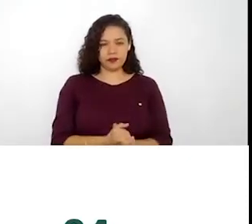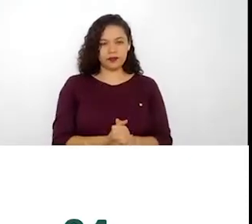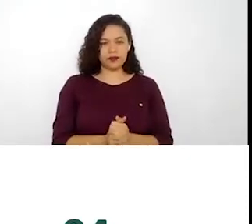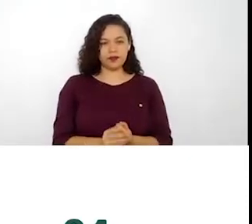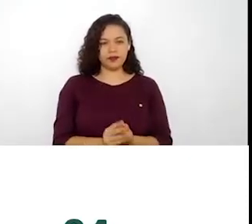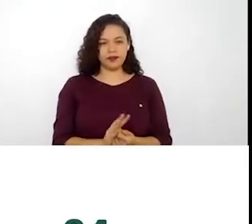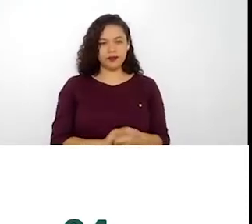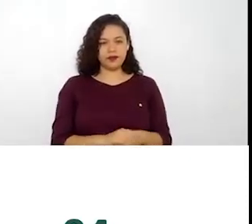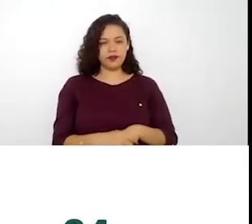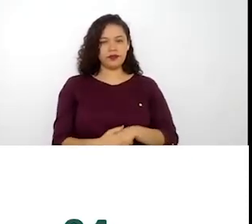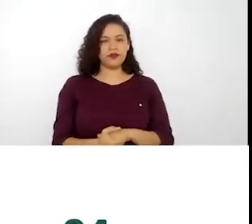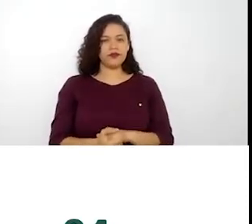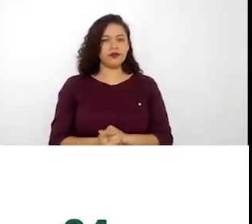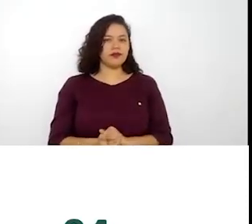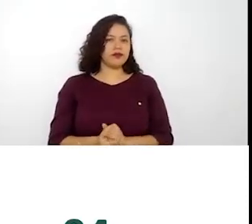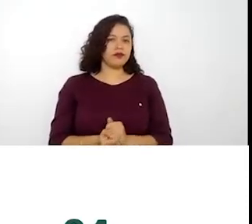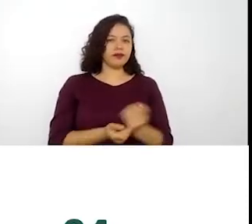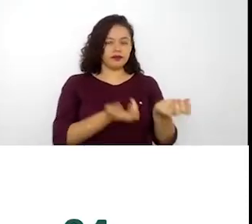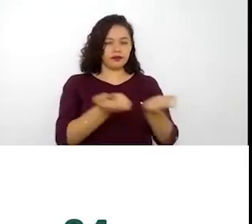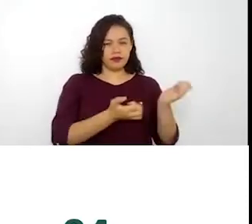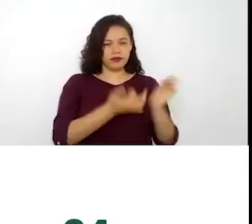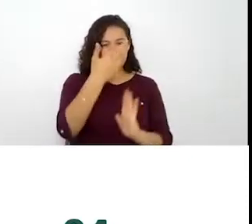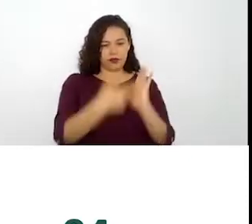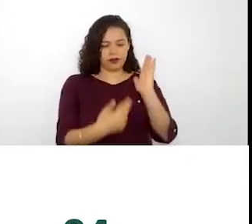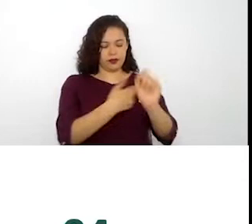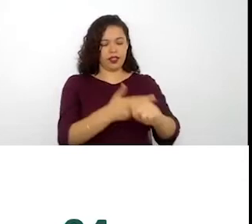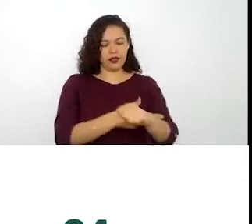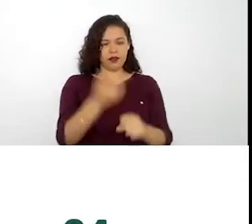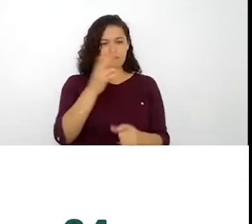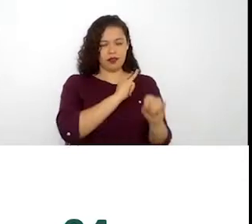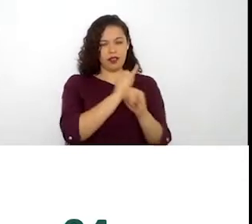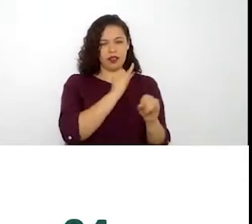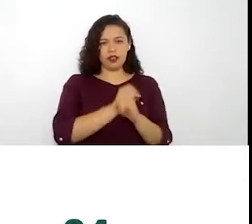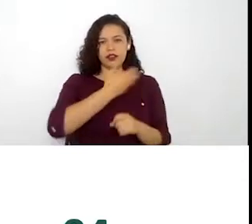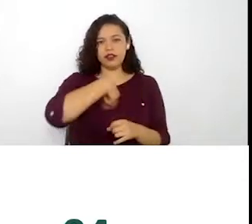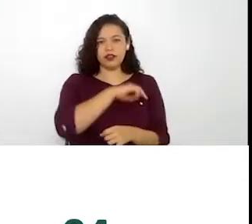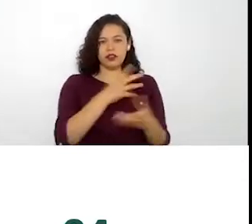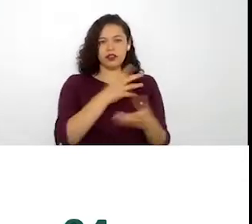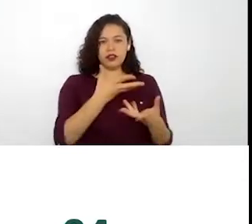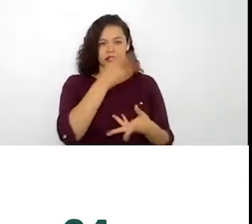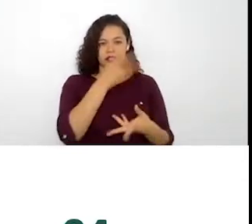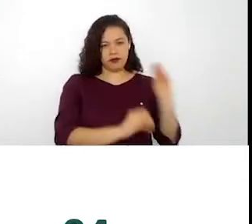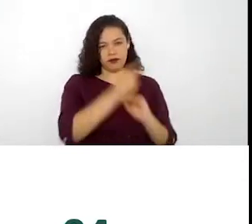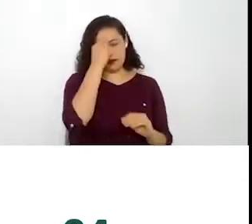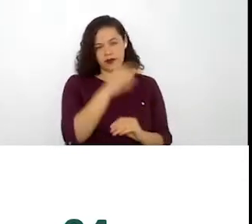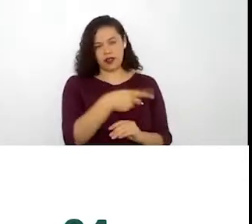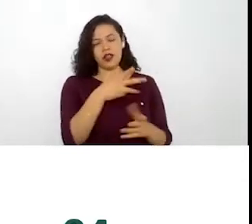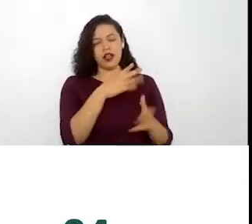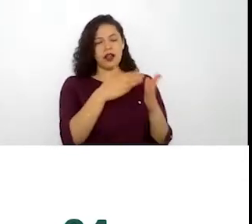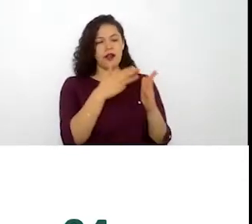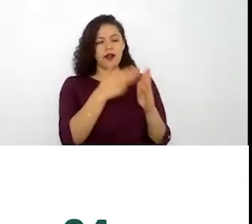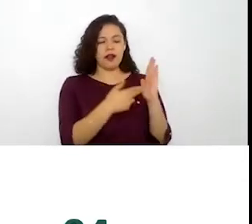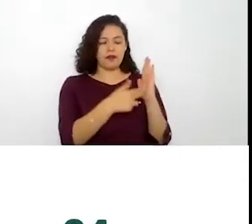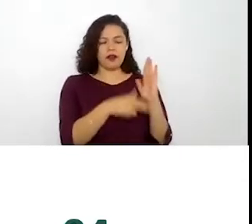el ejercicio en tramita digital que vamos a elaborar para que ustedes vayan viendo cómo se usa la herramienta